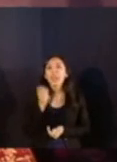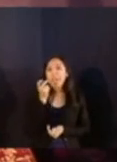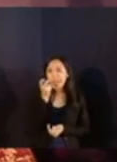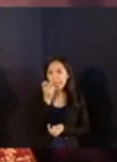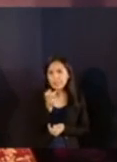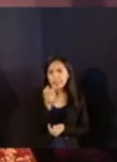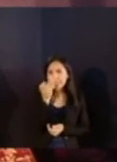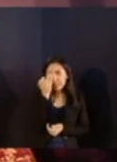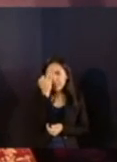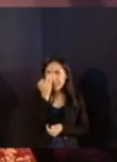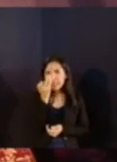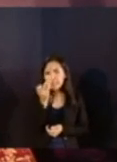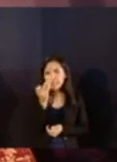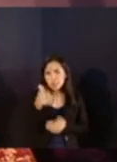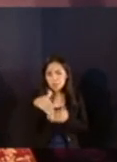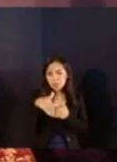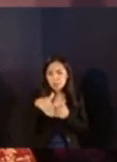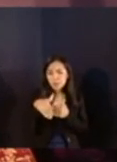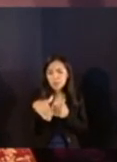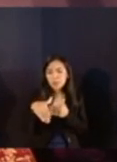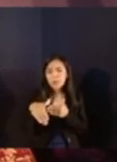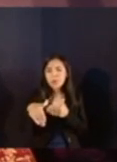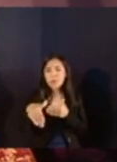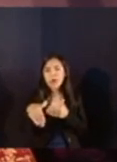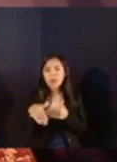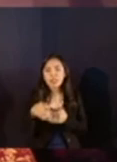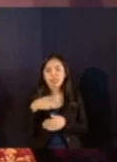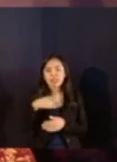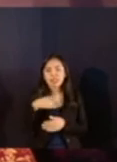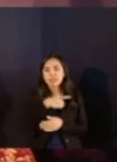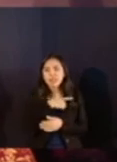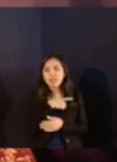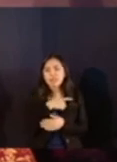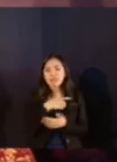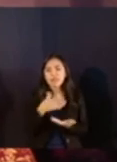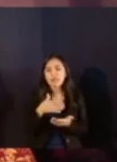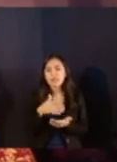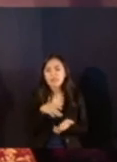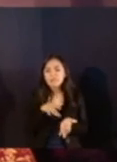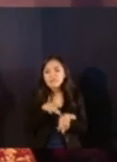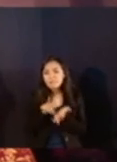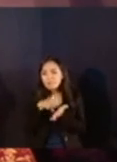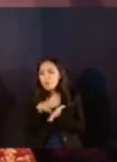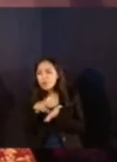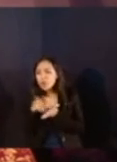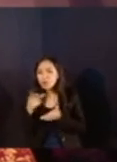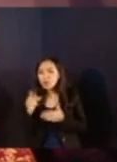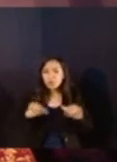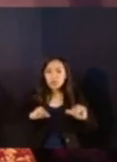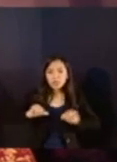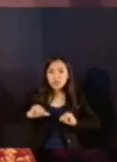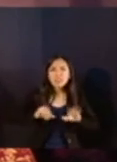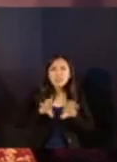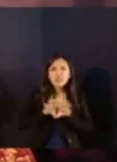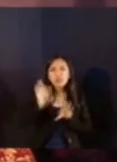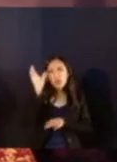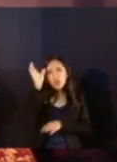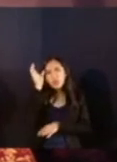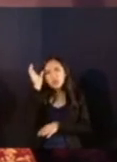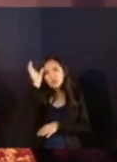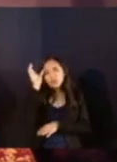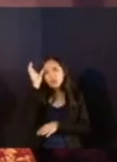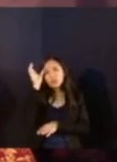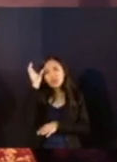temporal debe de guiar también su acción por la conciencia de la